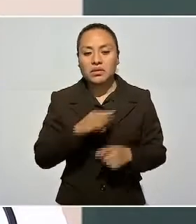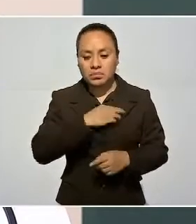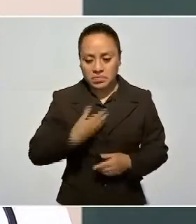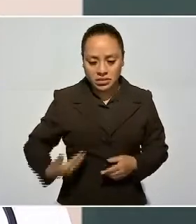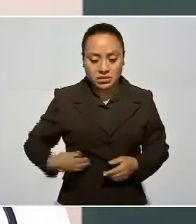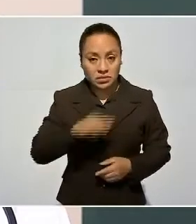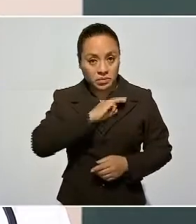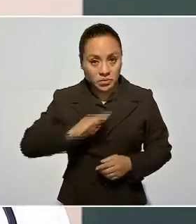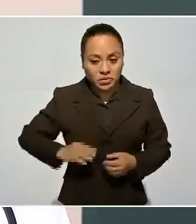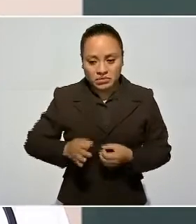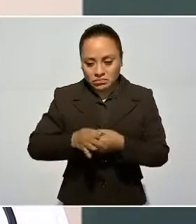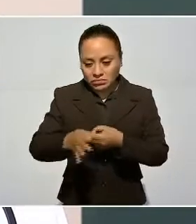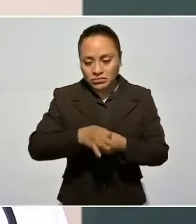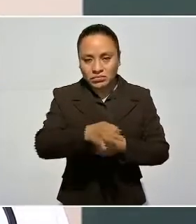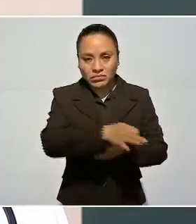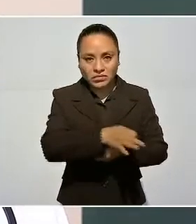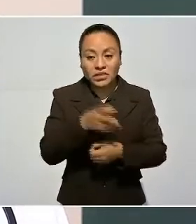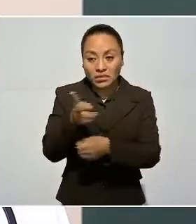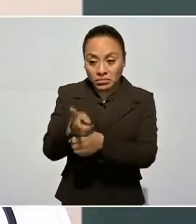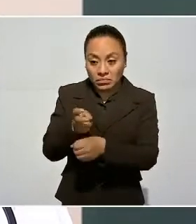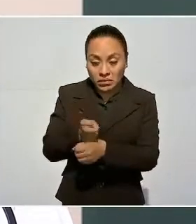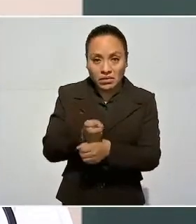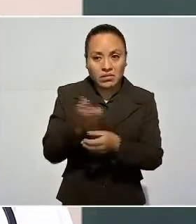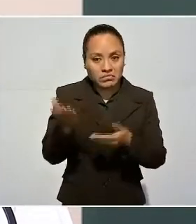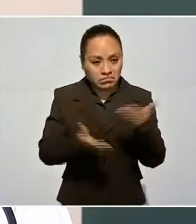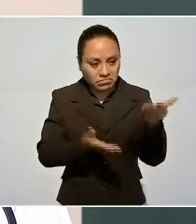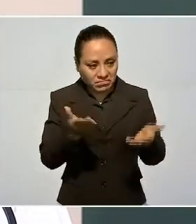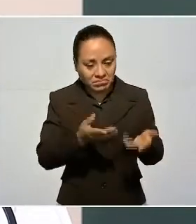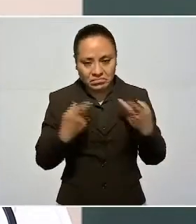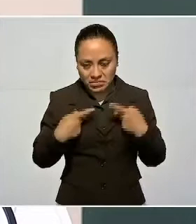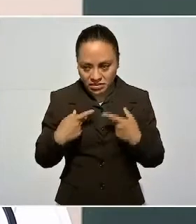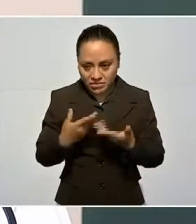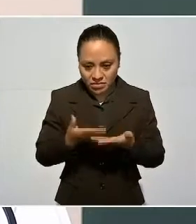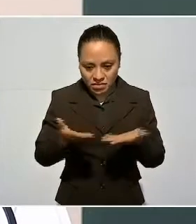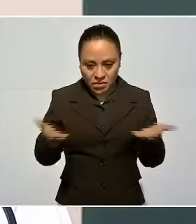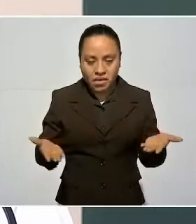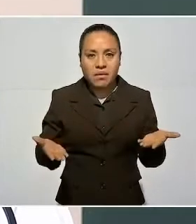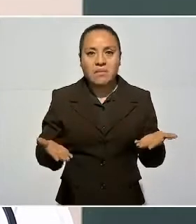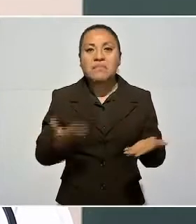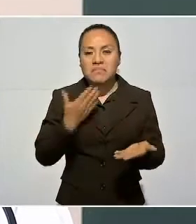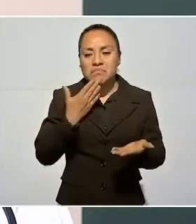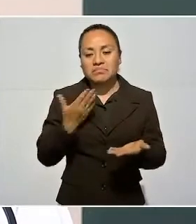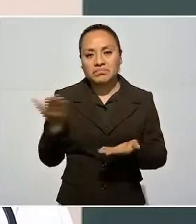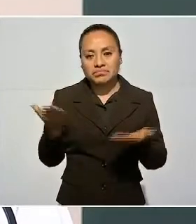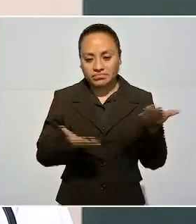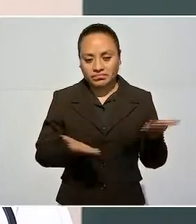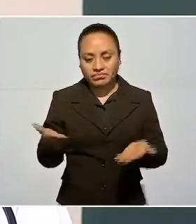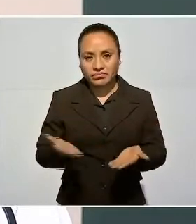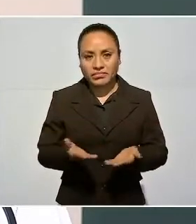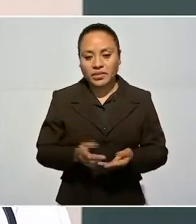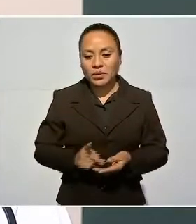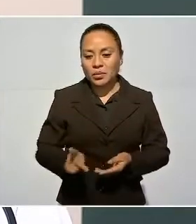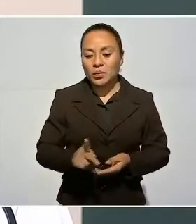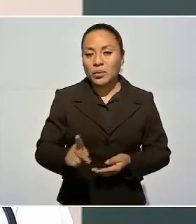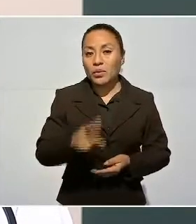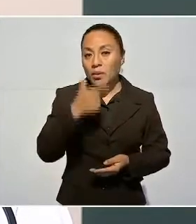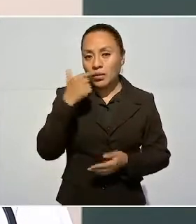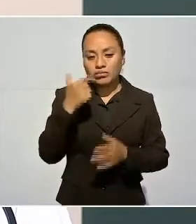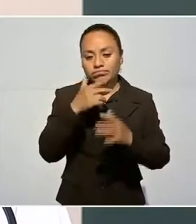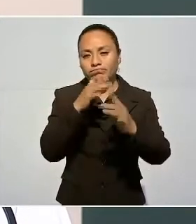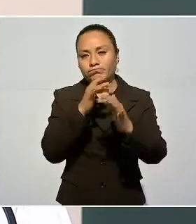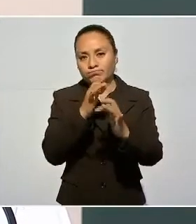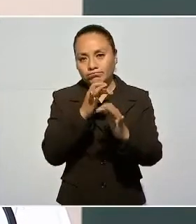Ayuntamientos, invitados especiales, sean todas y todos bienvenidos al pueblo de Guelatao,